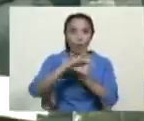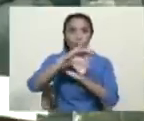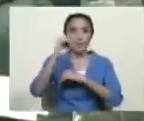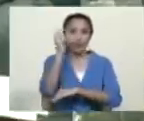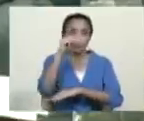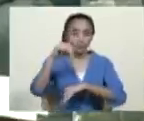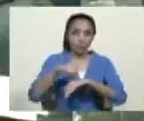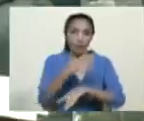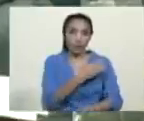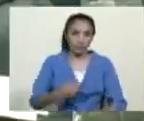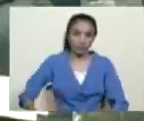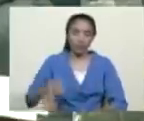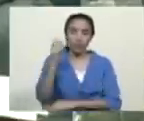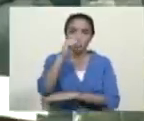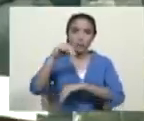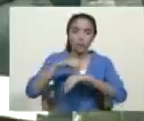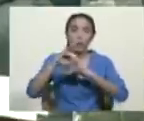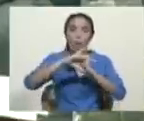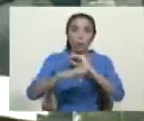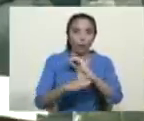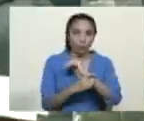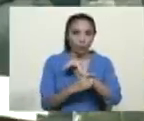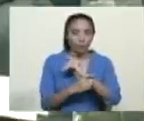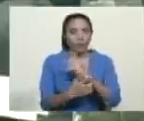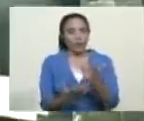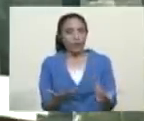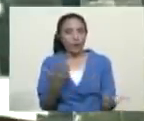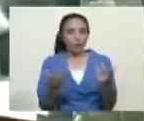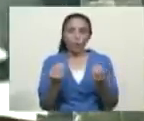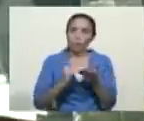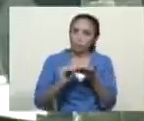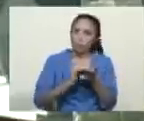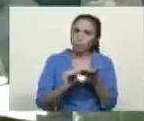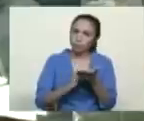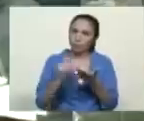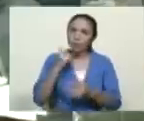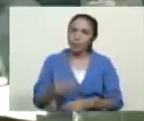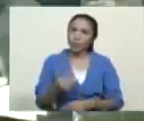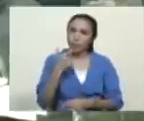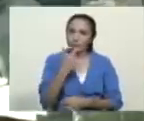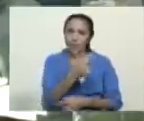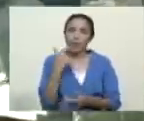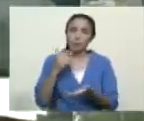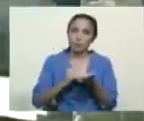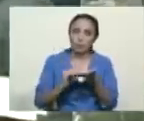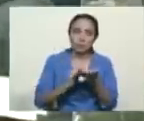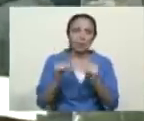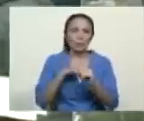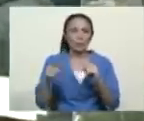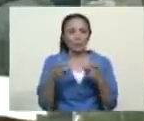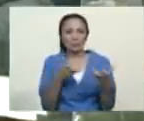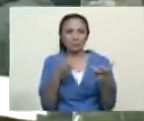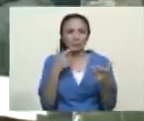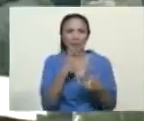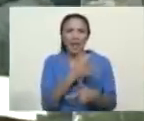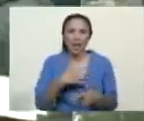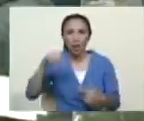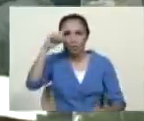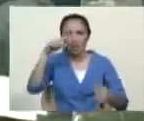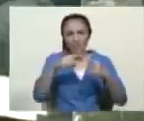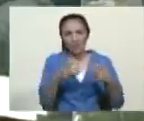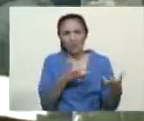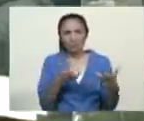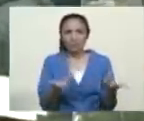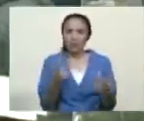posible diálogo y una reconciliación, pide a los estados que mantengan una solución militar como una